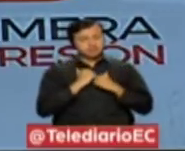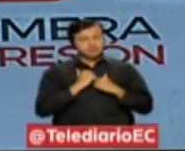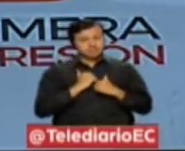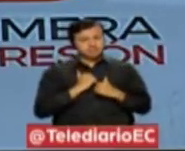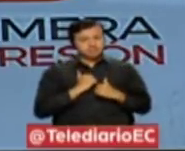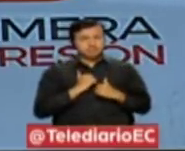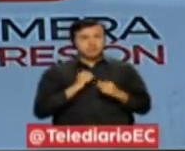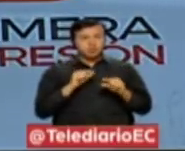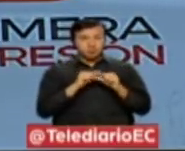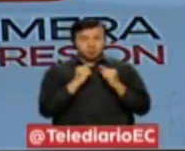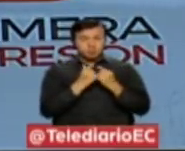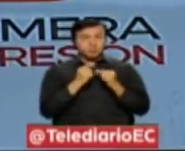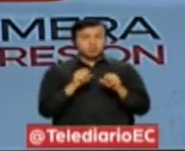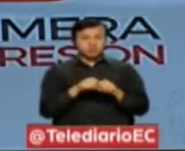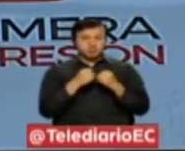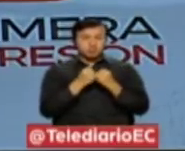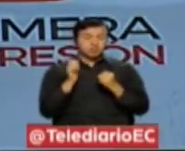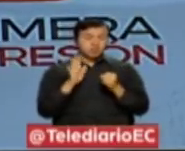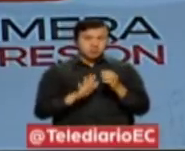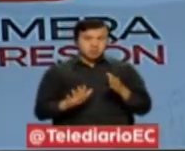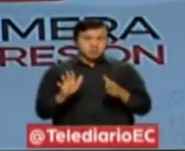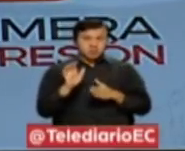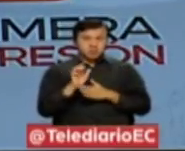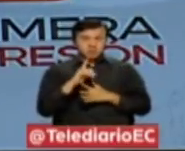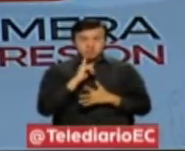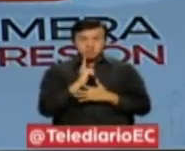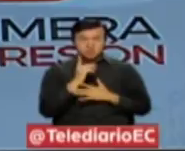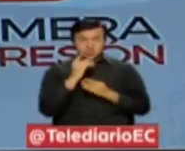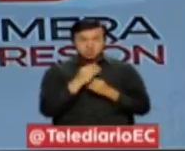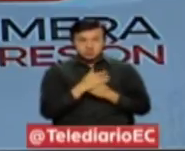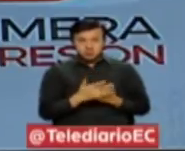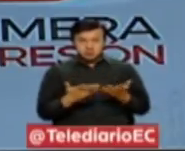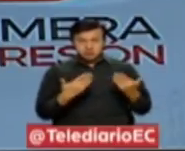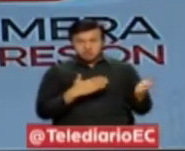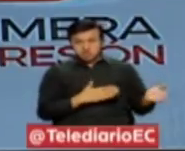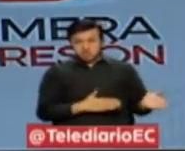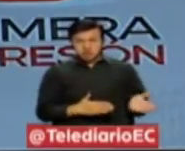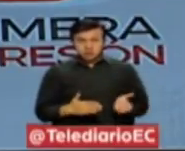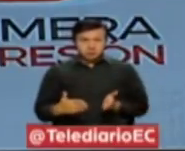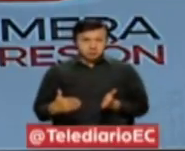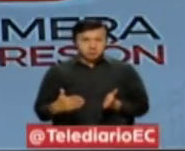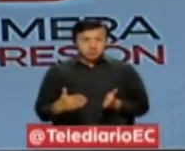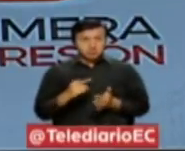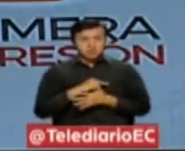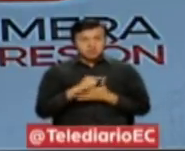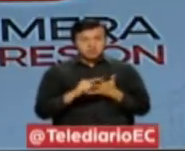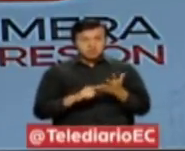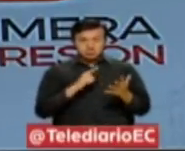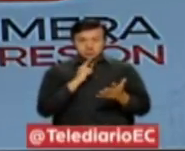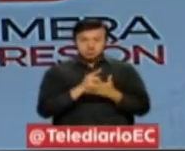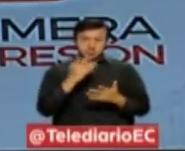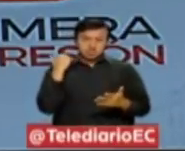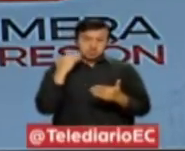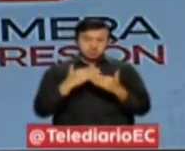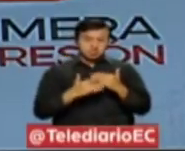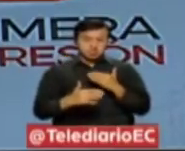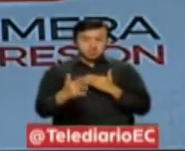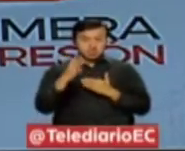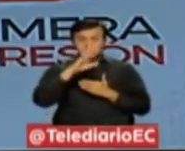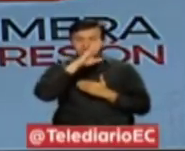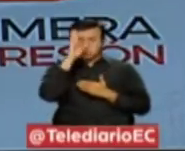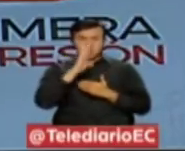conjunto de la sociedad ecuatoriana, de una inestabilidad política históricamente no se había